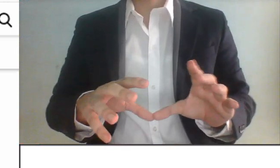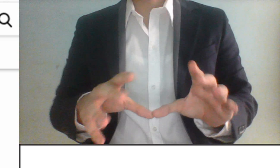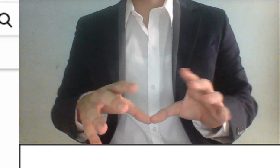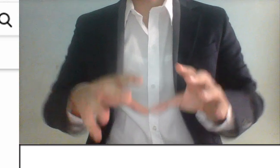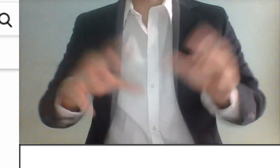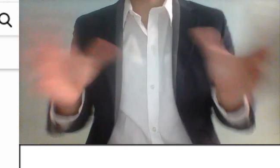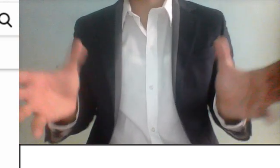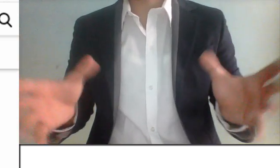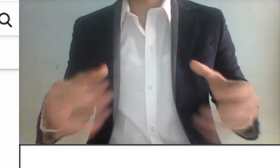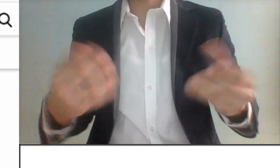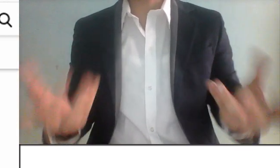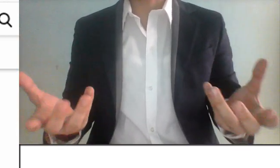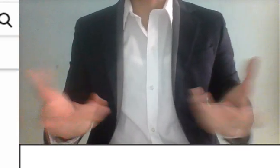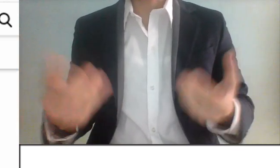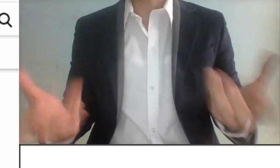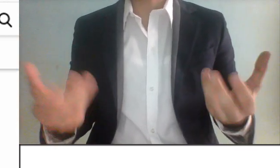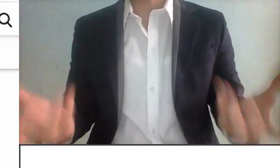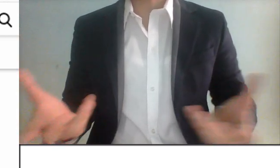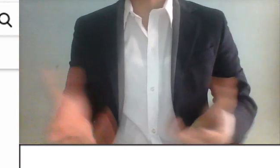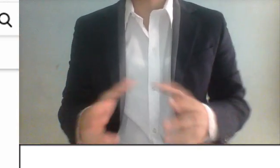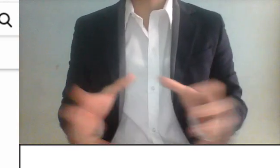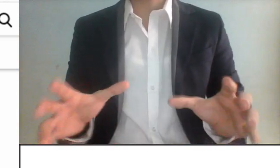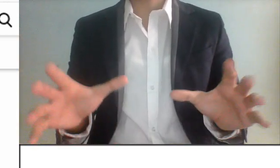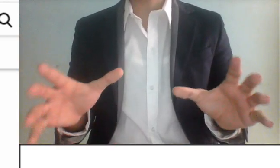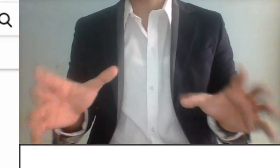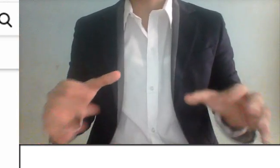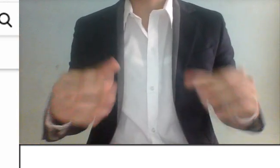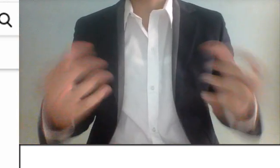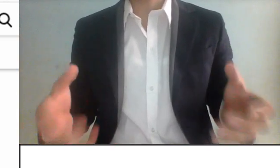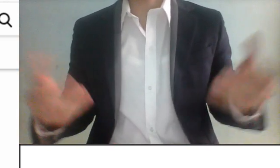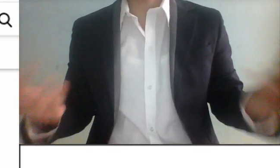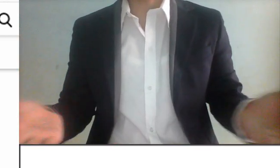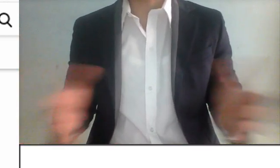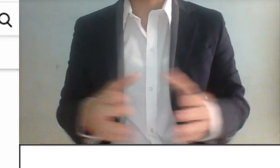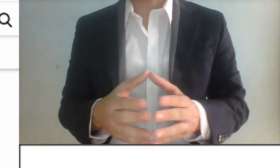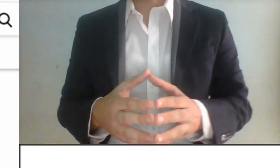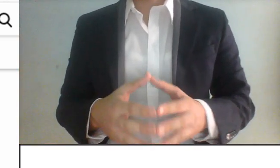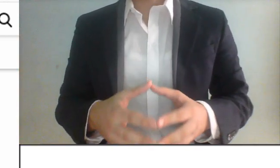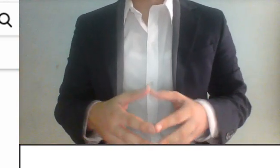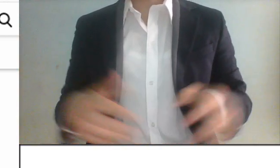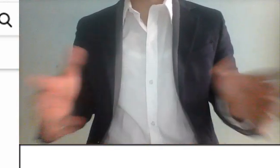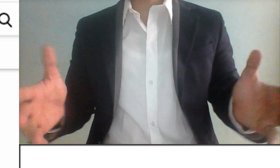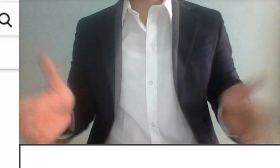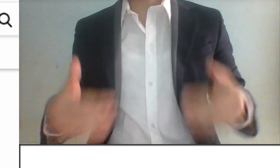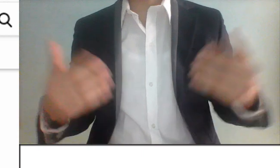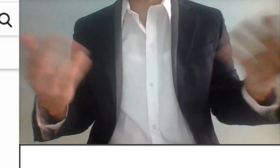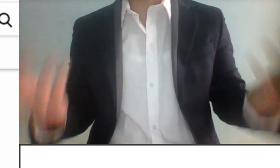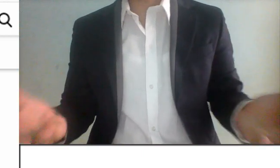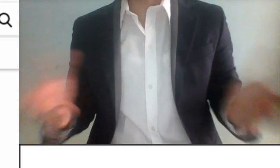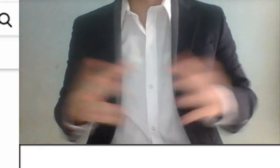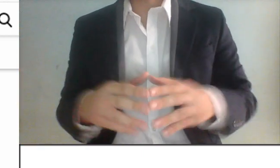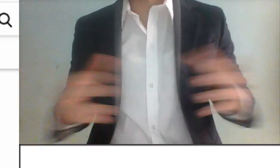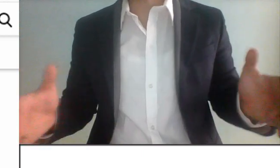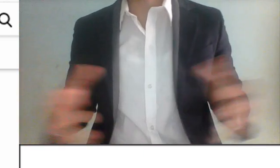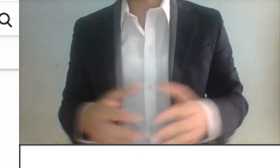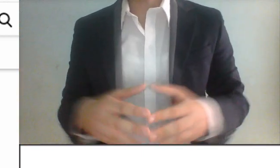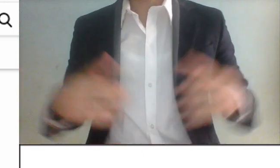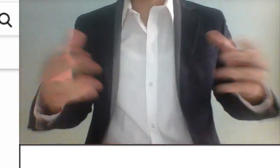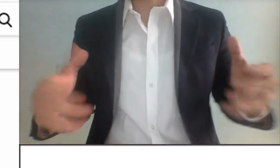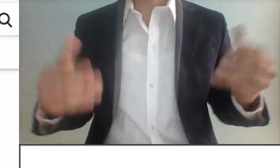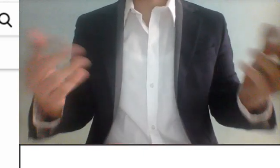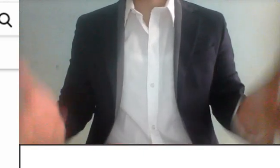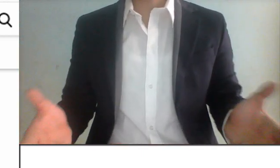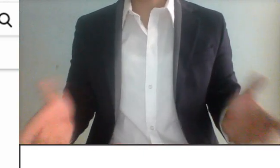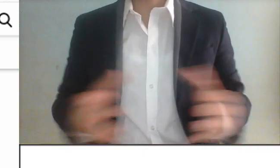como una figura perseguida porque bueno que es el modelo que están siguiendo actualmente los priístas y panistas ellos dicen no esta es una persecución política no señores